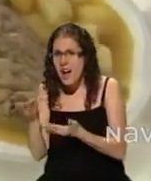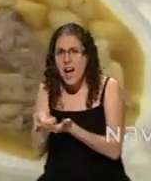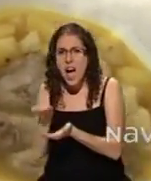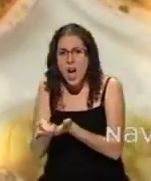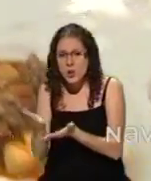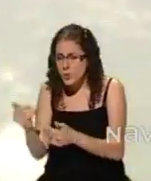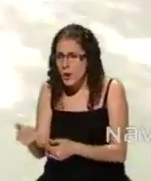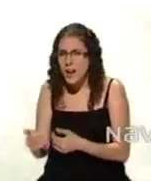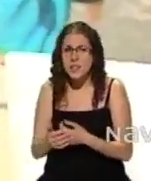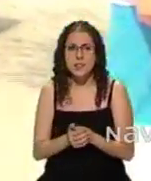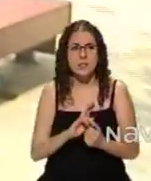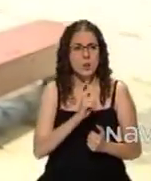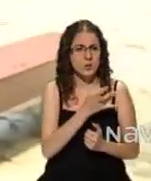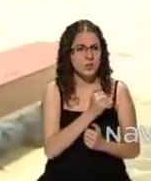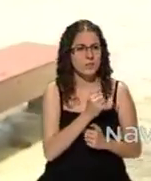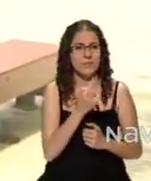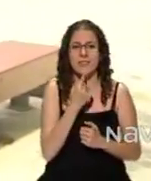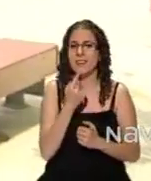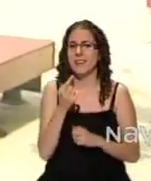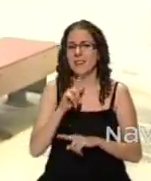El ganador, el 16. No, porque el caldico al final...